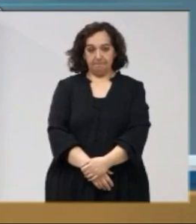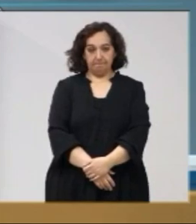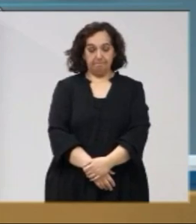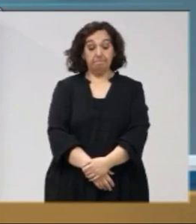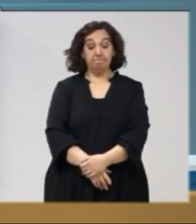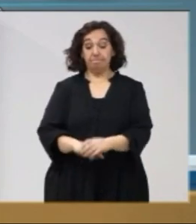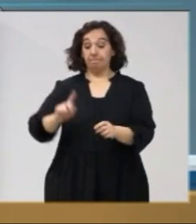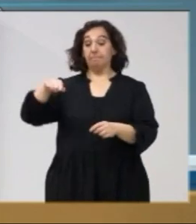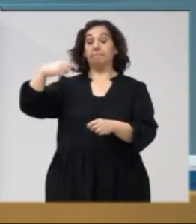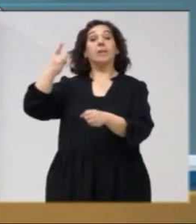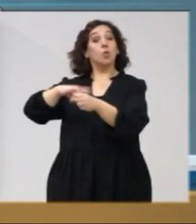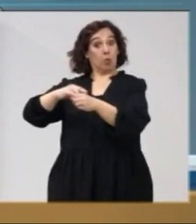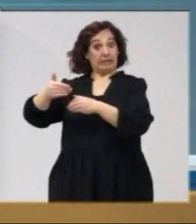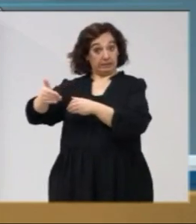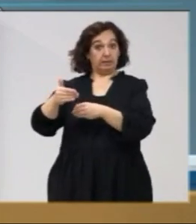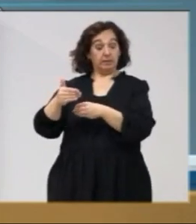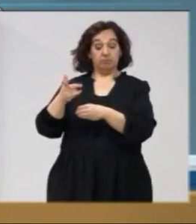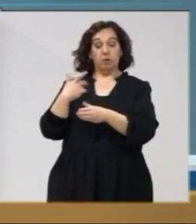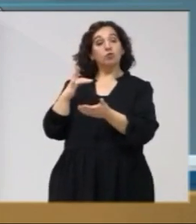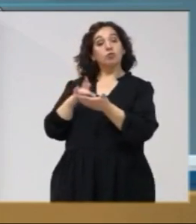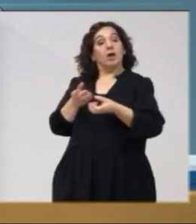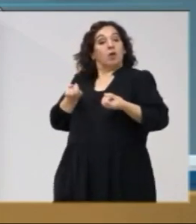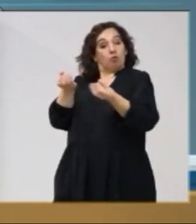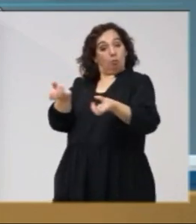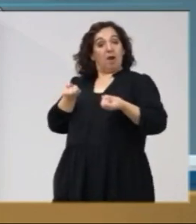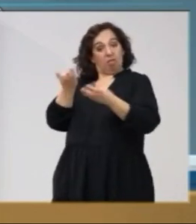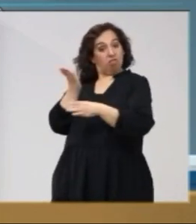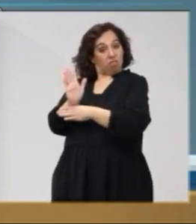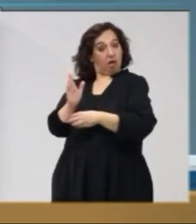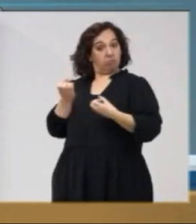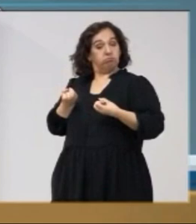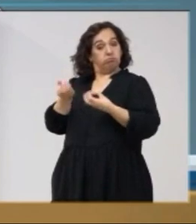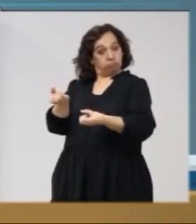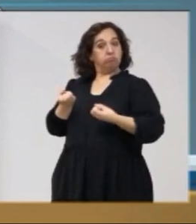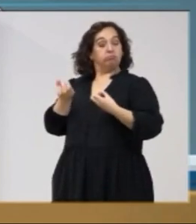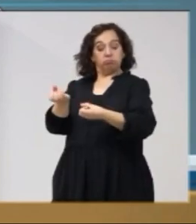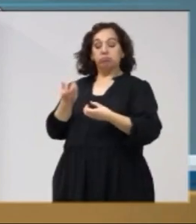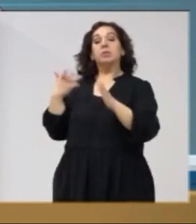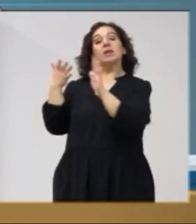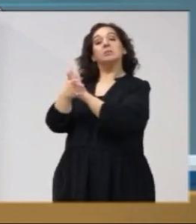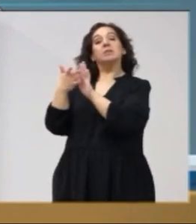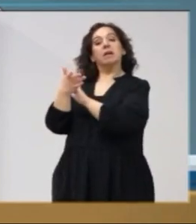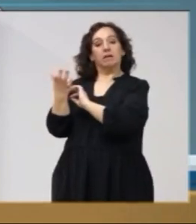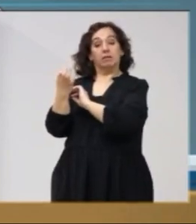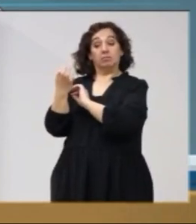El lunes, como tengo una comparecencia, pues explicaré al Parlamento